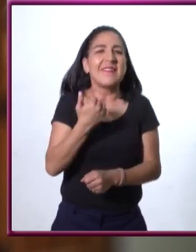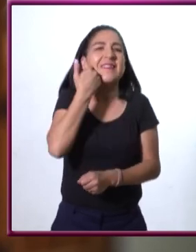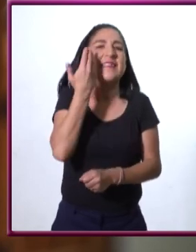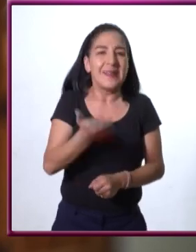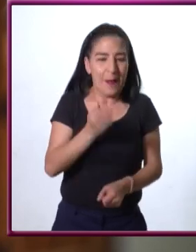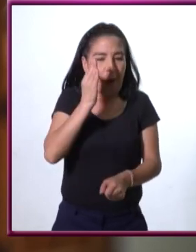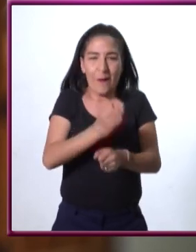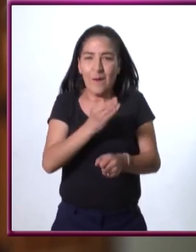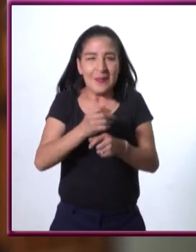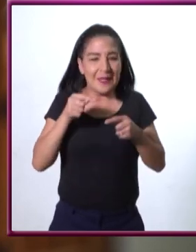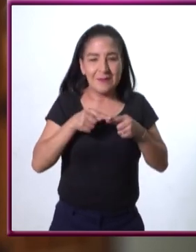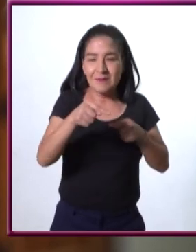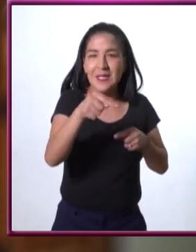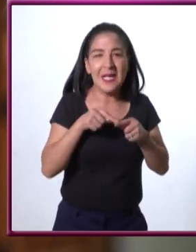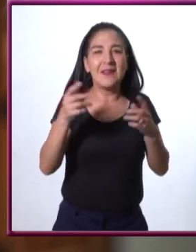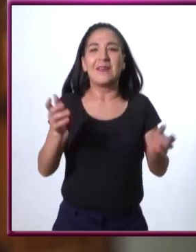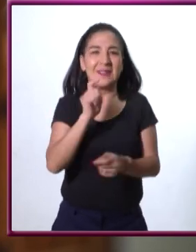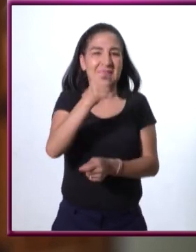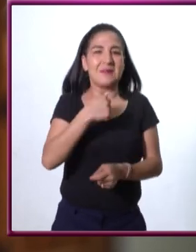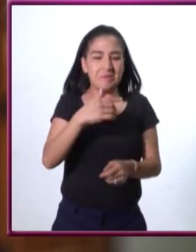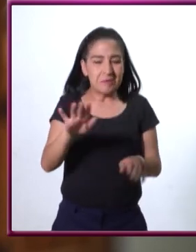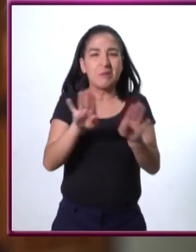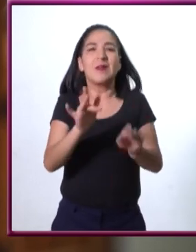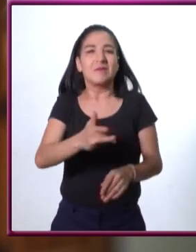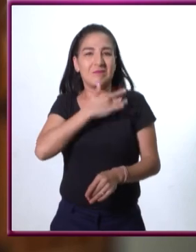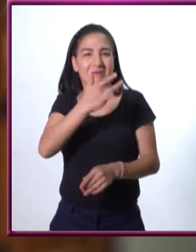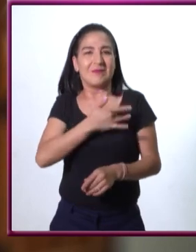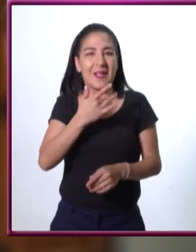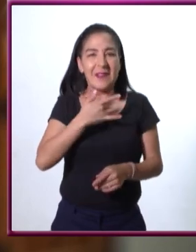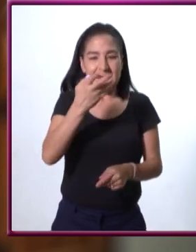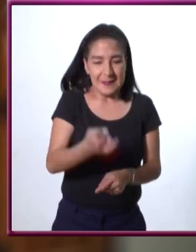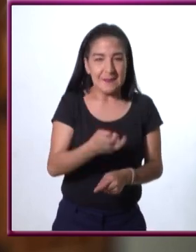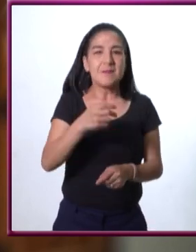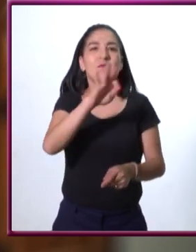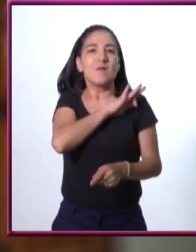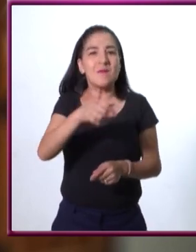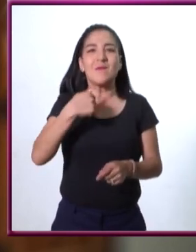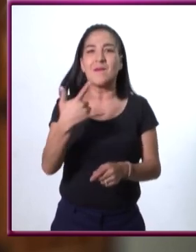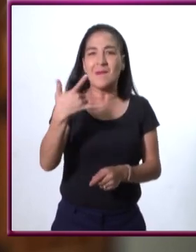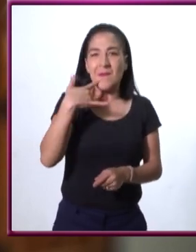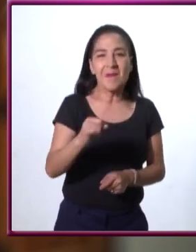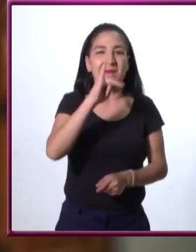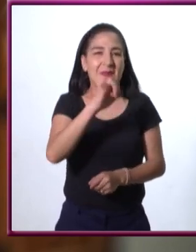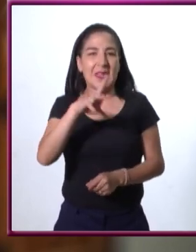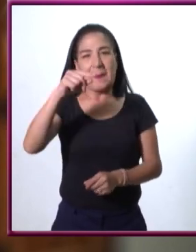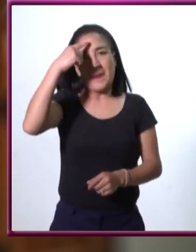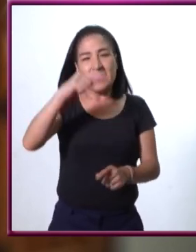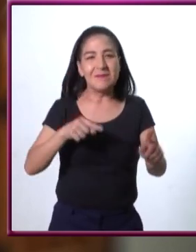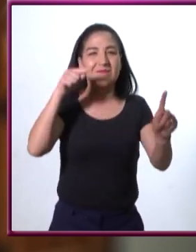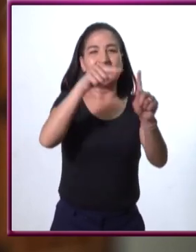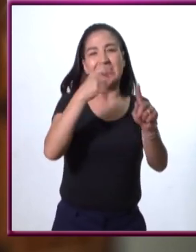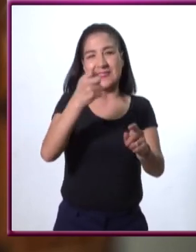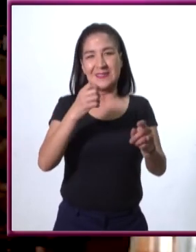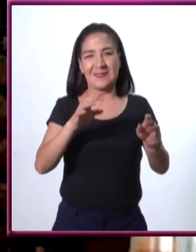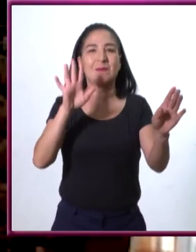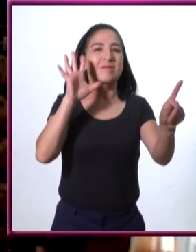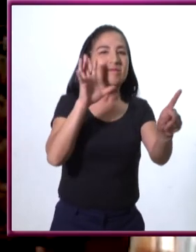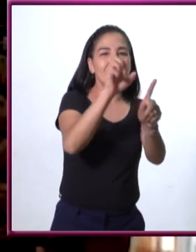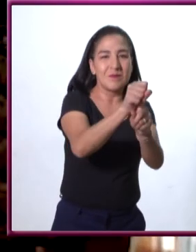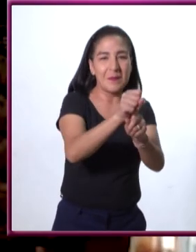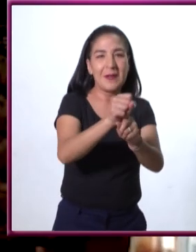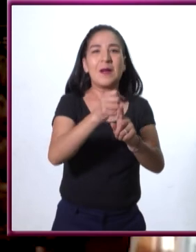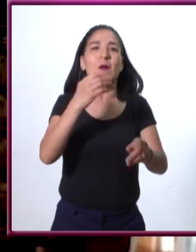efectivamente, una de las principales consecuencias de usar el castigo es la culpa, y que la culpa genera ese malestar, esa baja